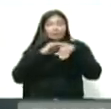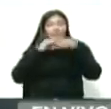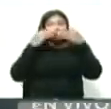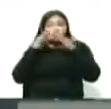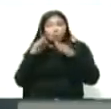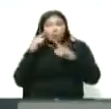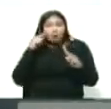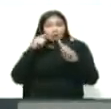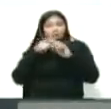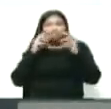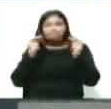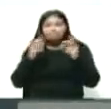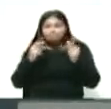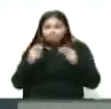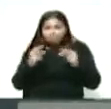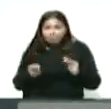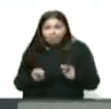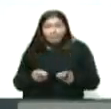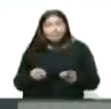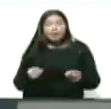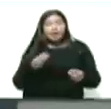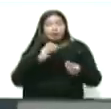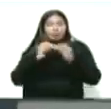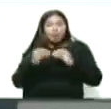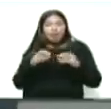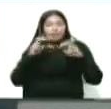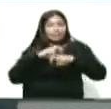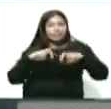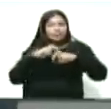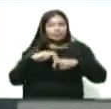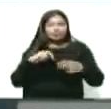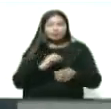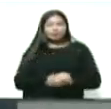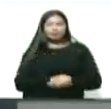actuar con la diligencia debida para agilizar las investigaciones.